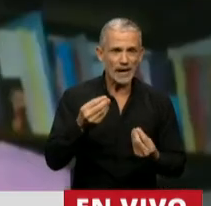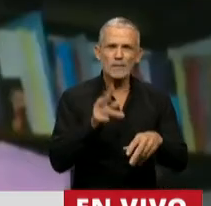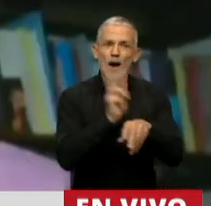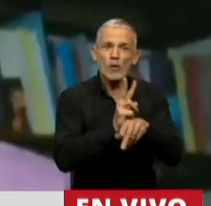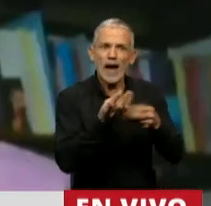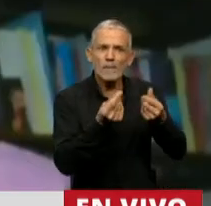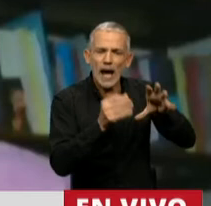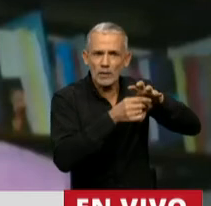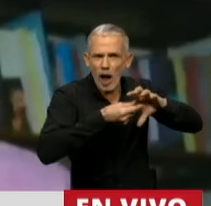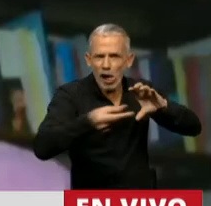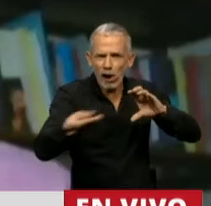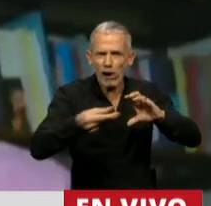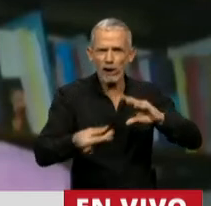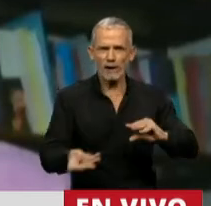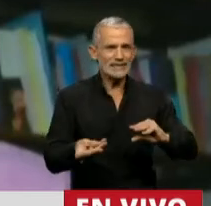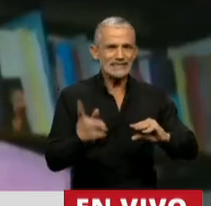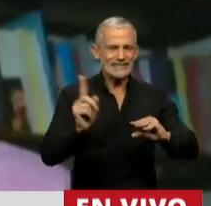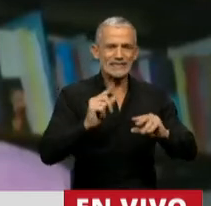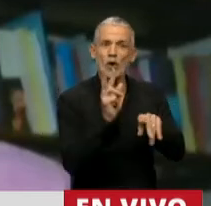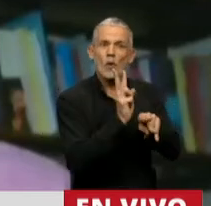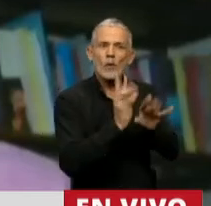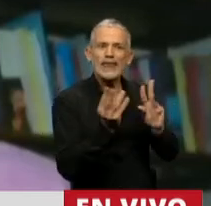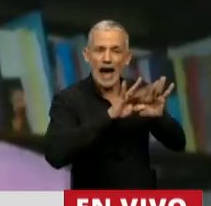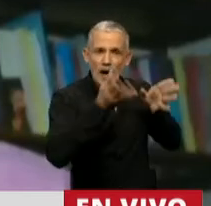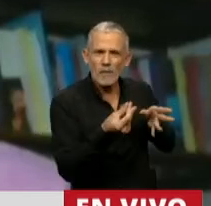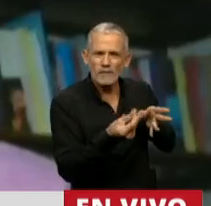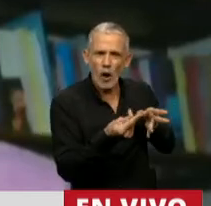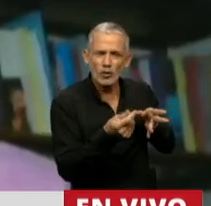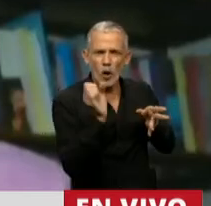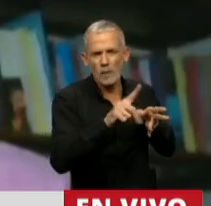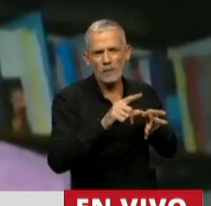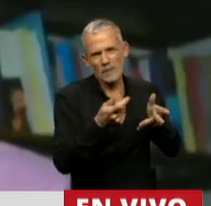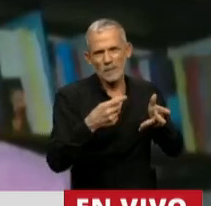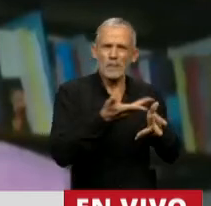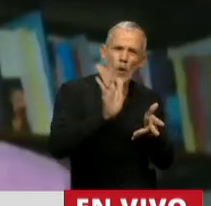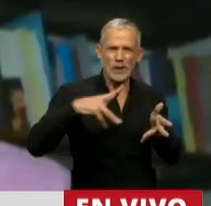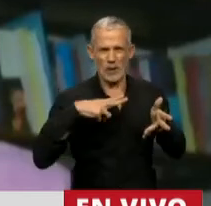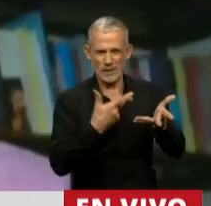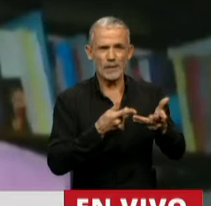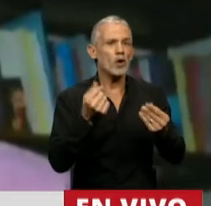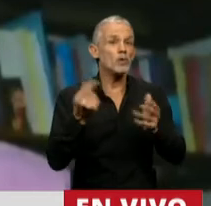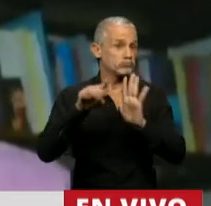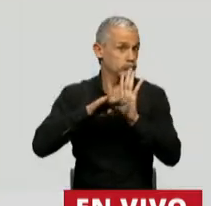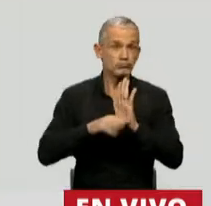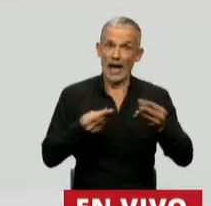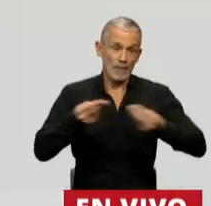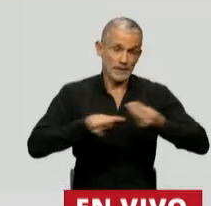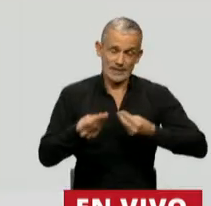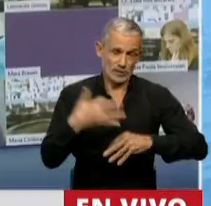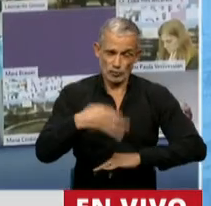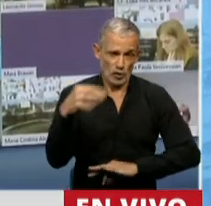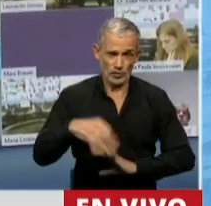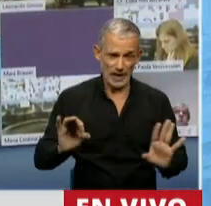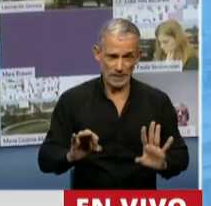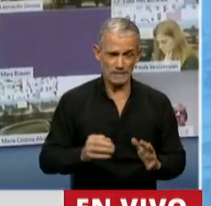proteger este fondo, o como se debe proteger a cualquier otro fondo público o privado, se tiene que hacer a través de las normas de administración, tal como señalábamos